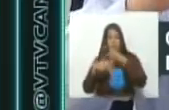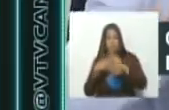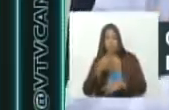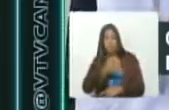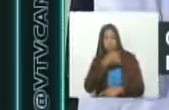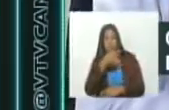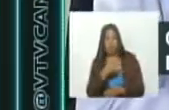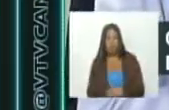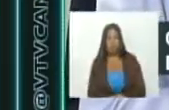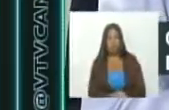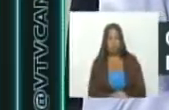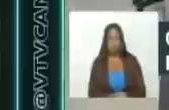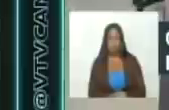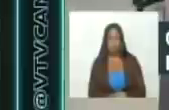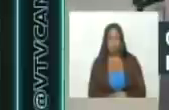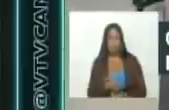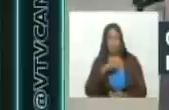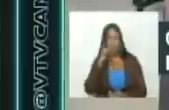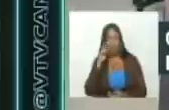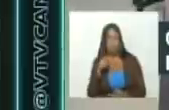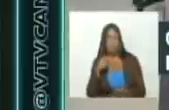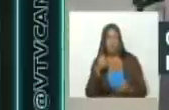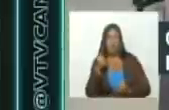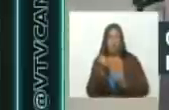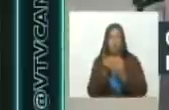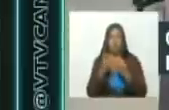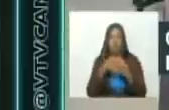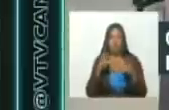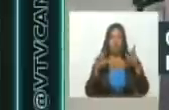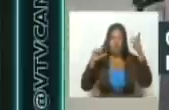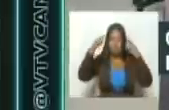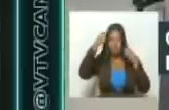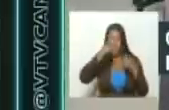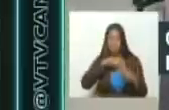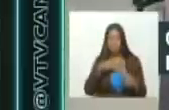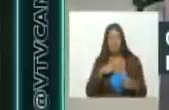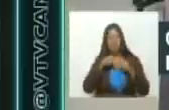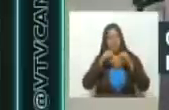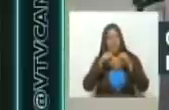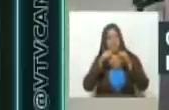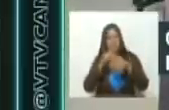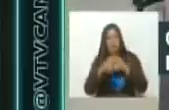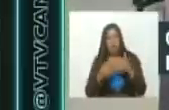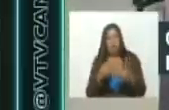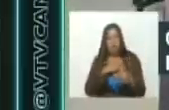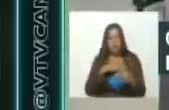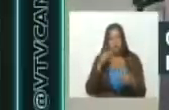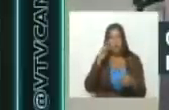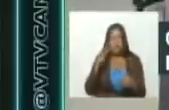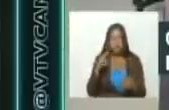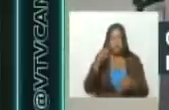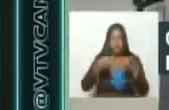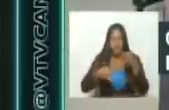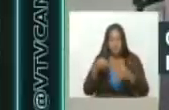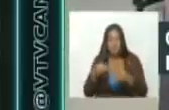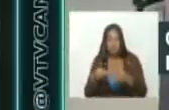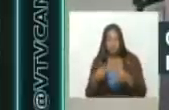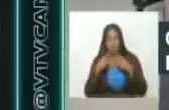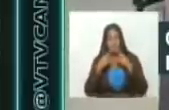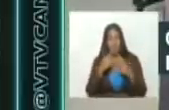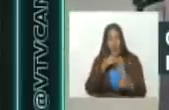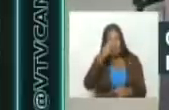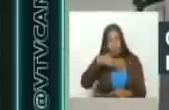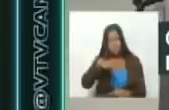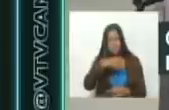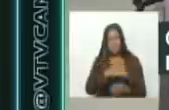sociales que instrumentó el comandante Chávez y que nosotros seguimos consolidando precisamente para darle justicia y bienestar a nuestro